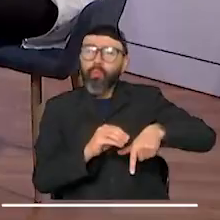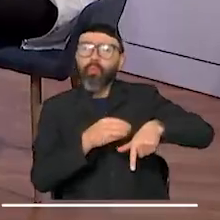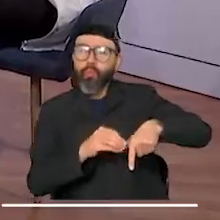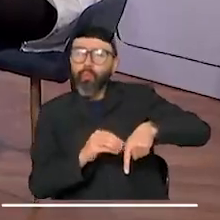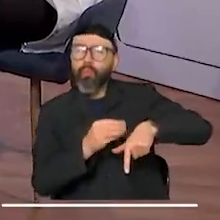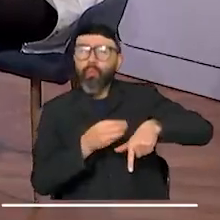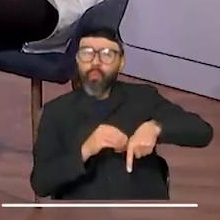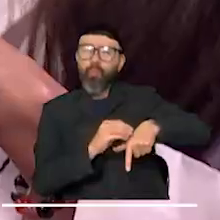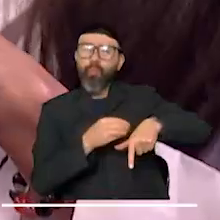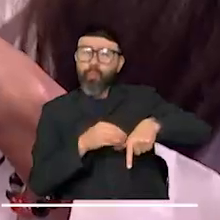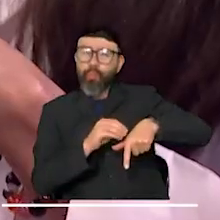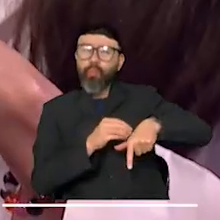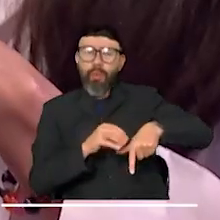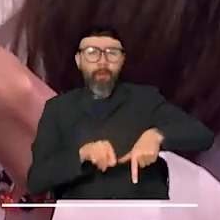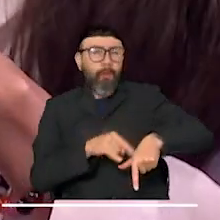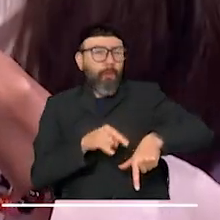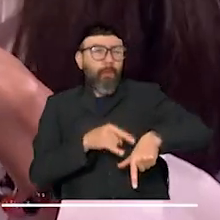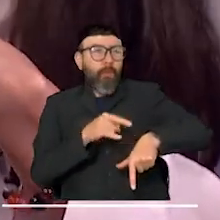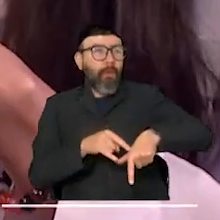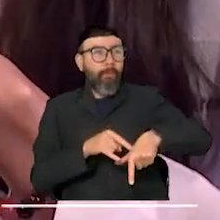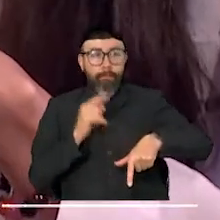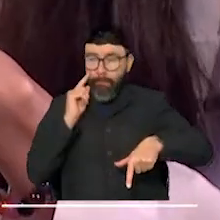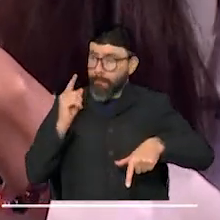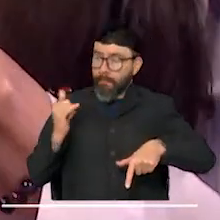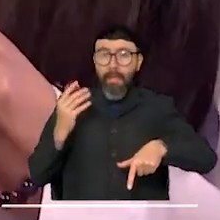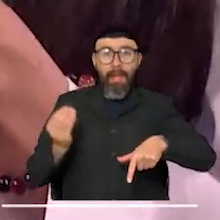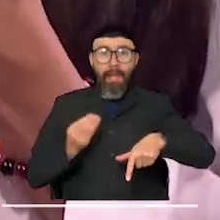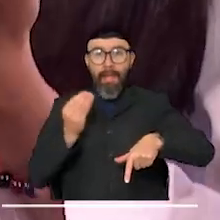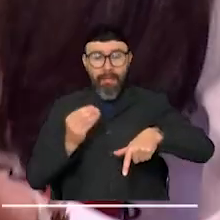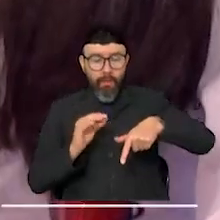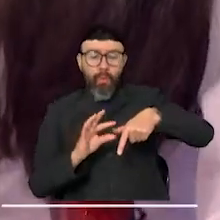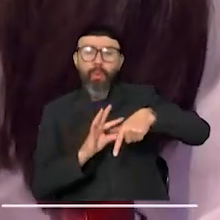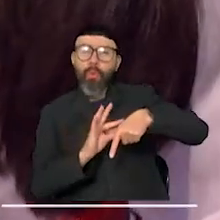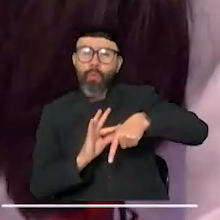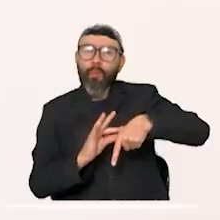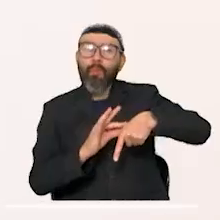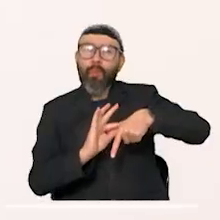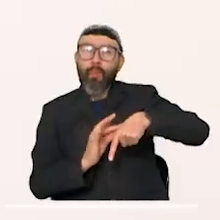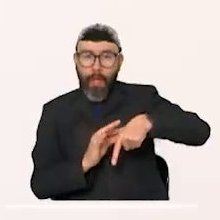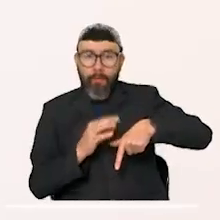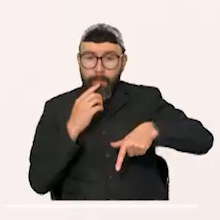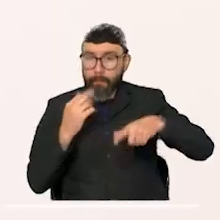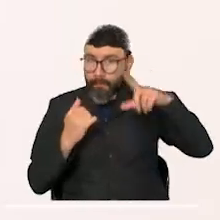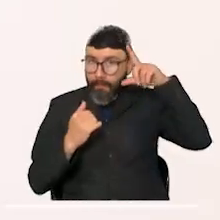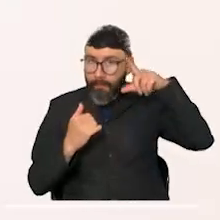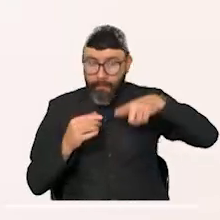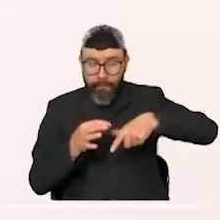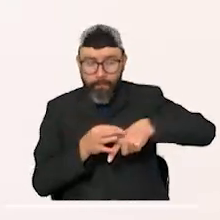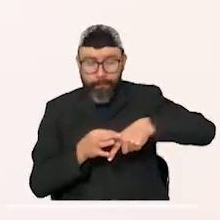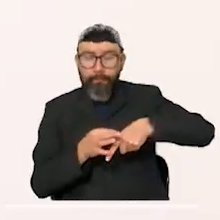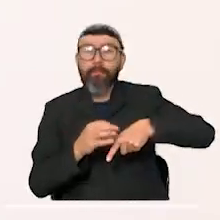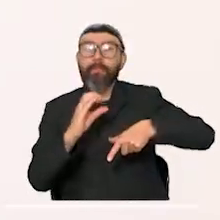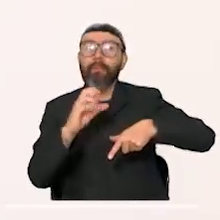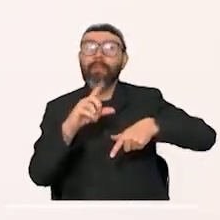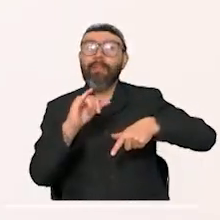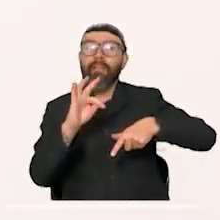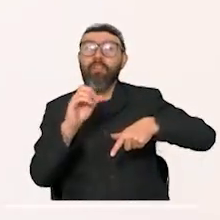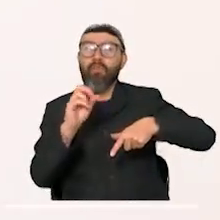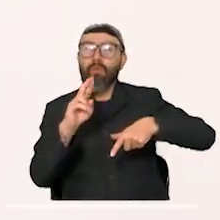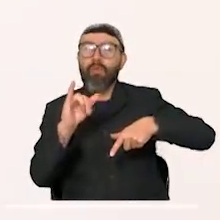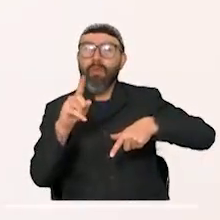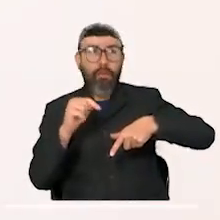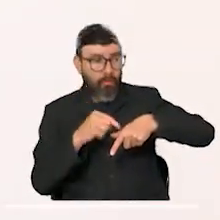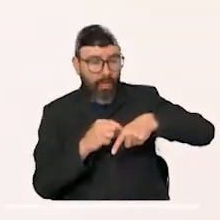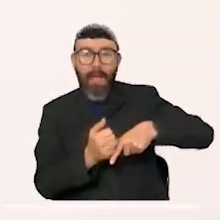sexual lo que va a hacer es masajear nuestro clítoris que es nuestro órgano sexual que nos ayuda a sentir placer